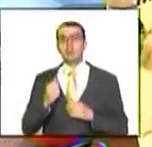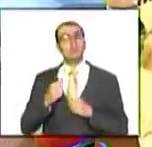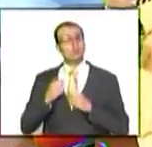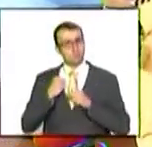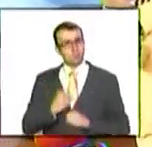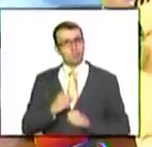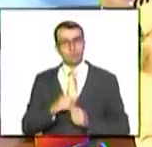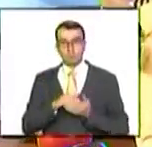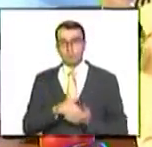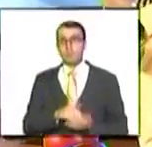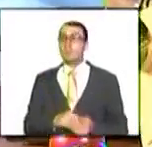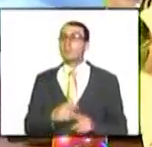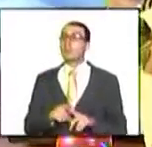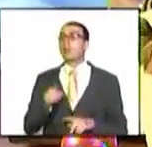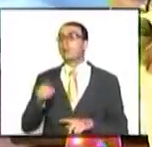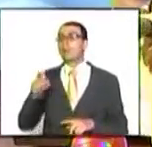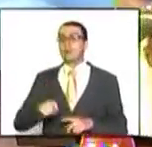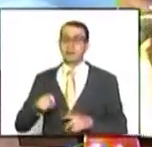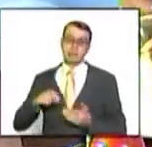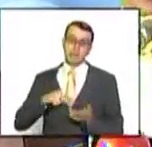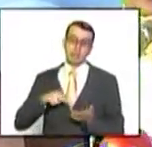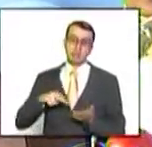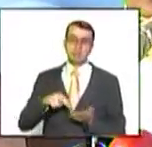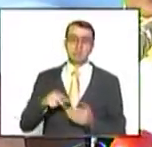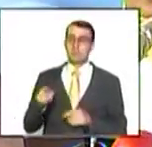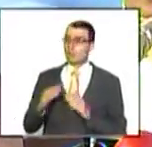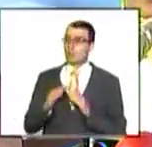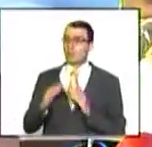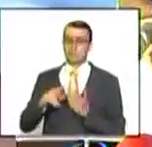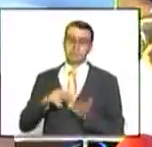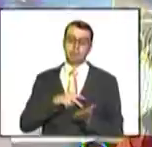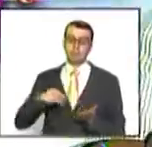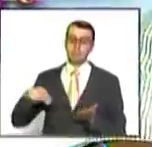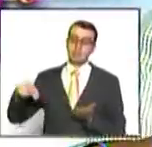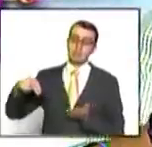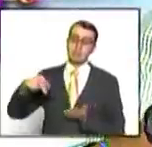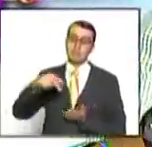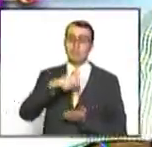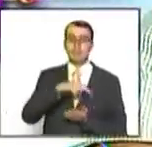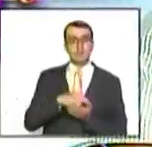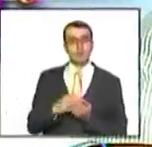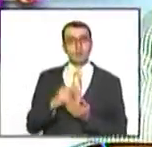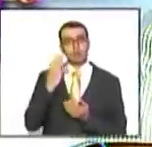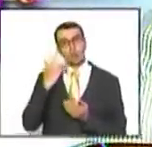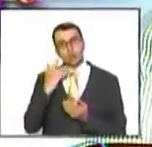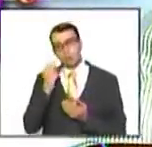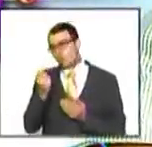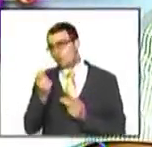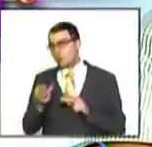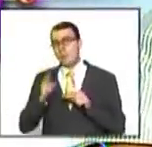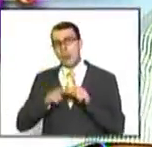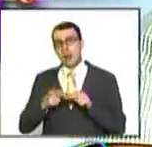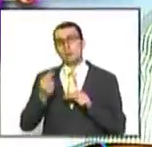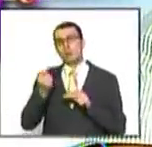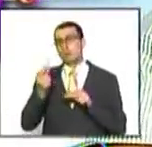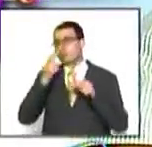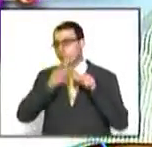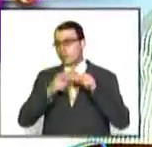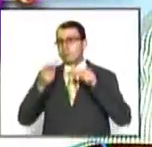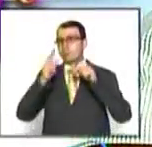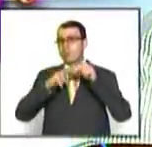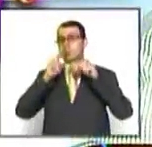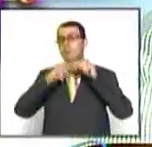pero ese paciente al menos tiene que caminar en su casa, alrededor de la cuadra, y cada día lo vamos haciendo un poco más fuerte para que esa rodilla